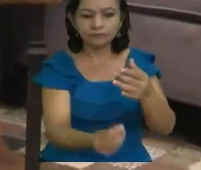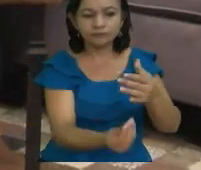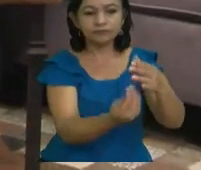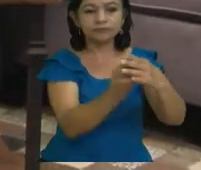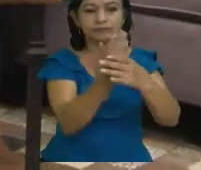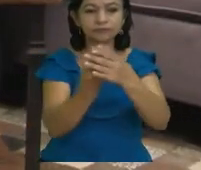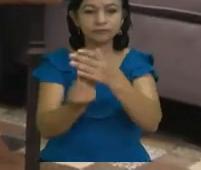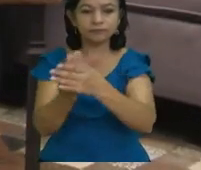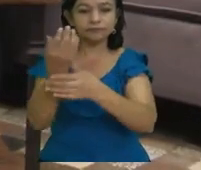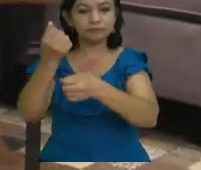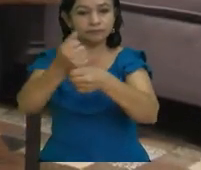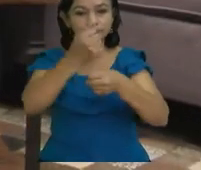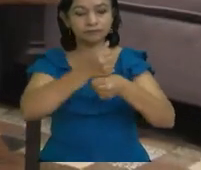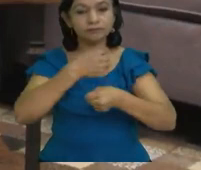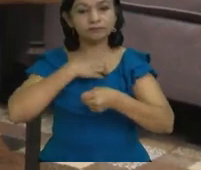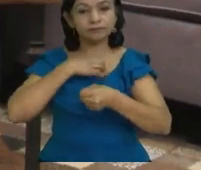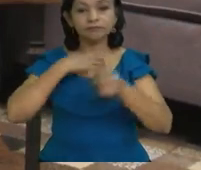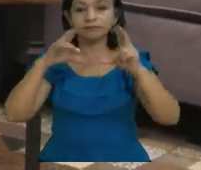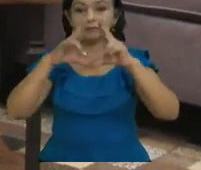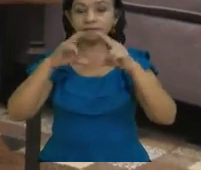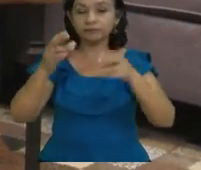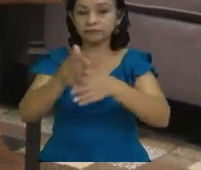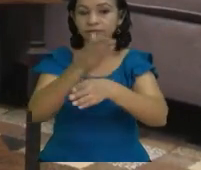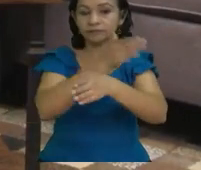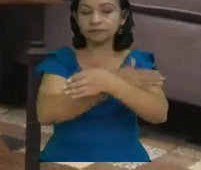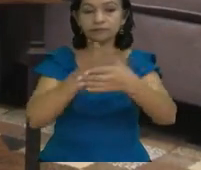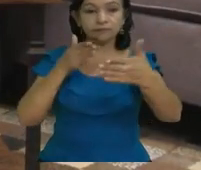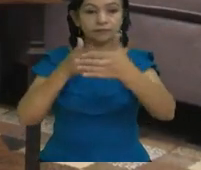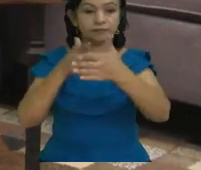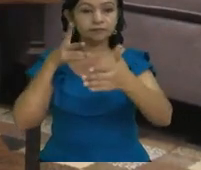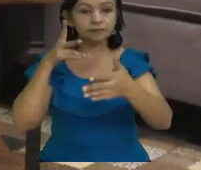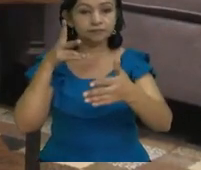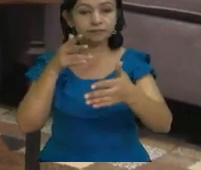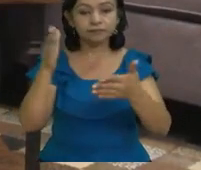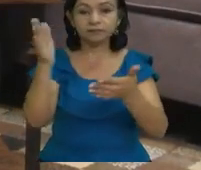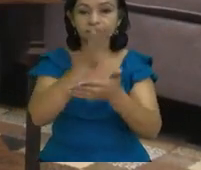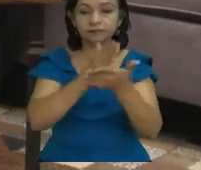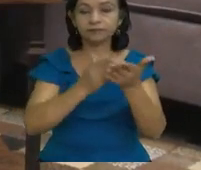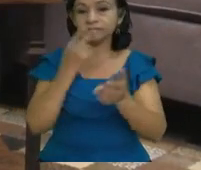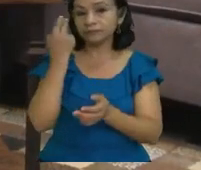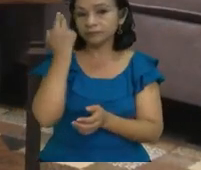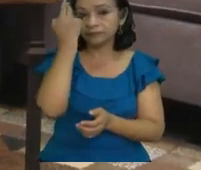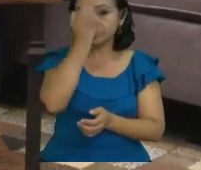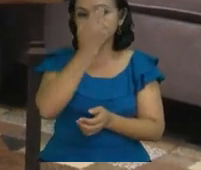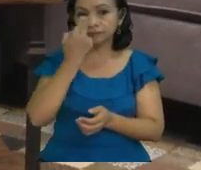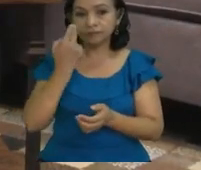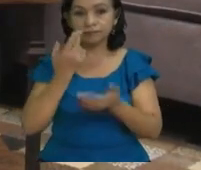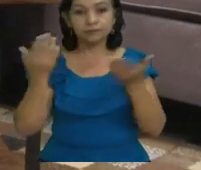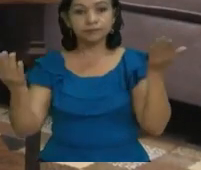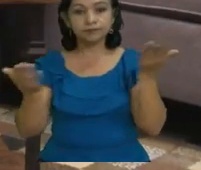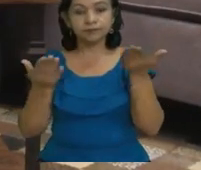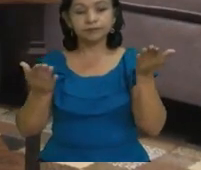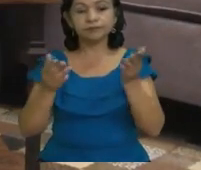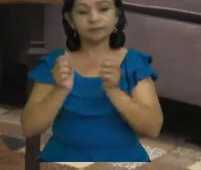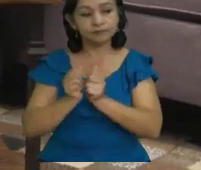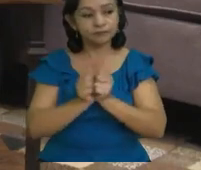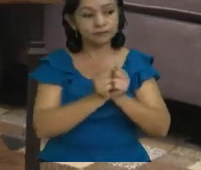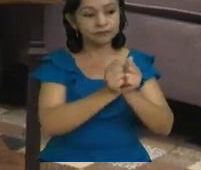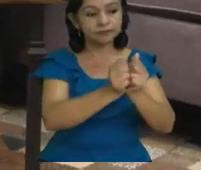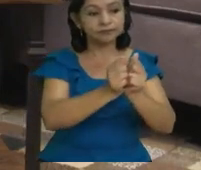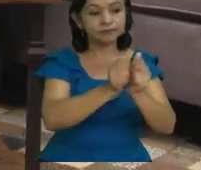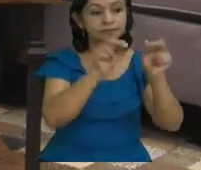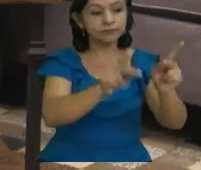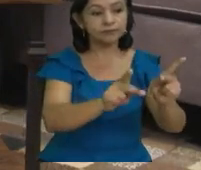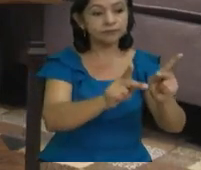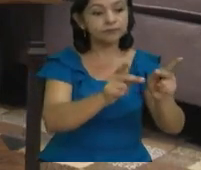país. Compañera, pues antes de irnos a la pausa, algunas consultas sobre precisamente ese aspecto de acompañamiento a nuestros